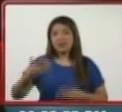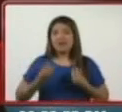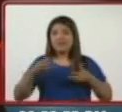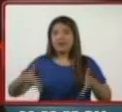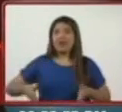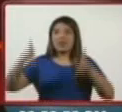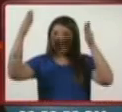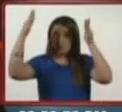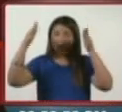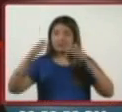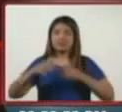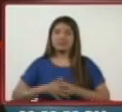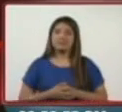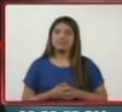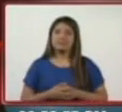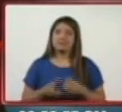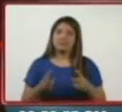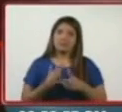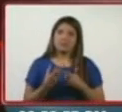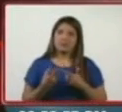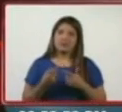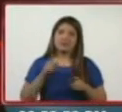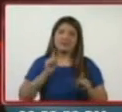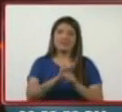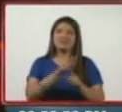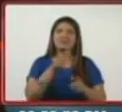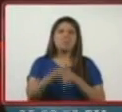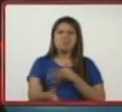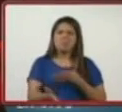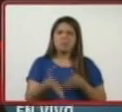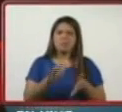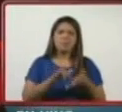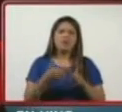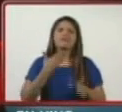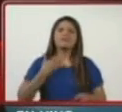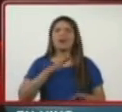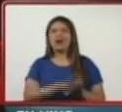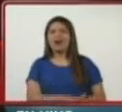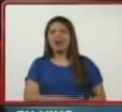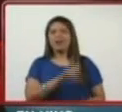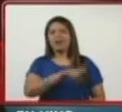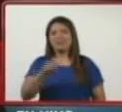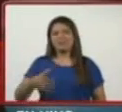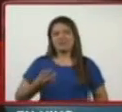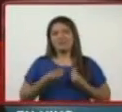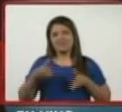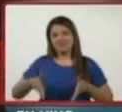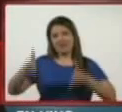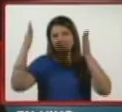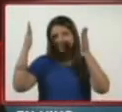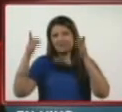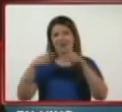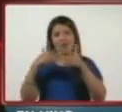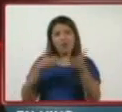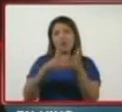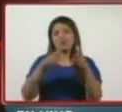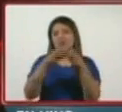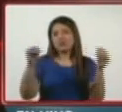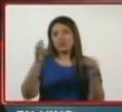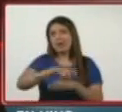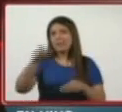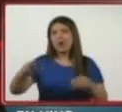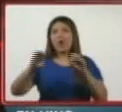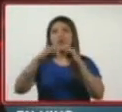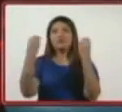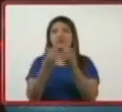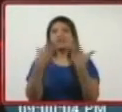ellos iban porque, bueno, con desprecio a las personas que estaban acá. Iban contra ellos, contra las oficinas